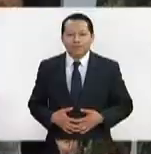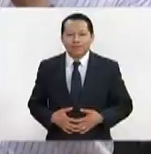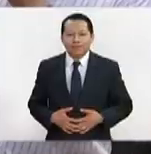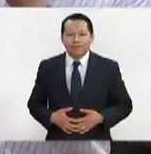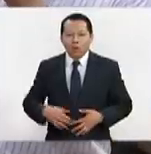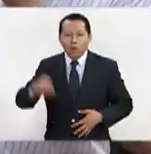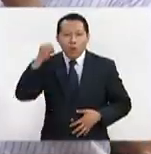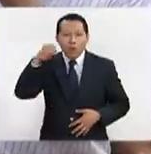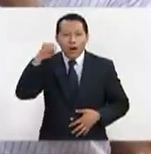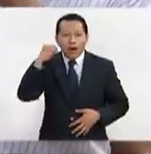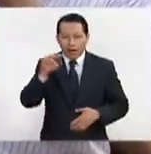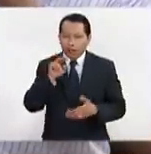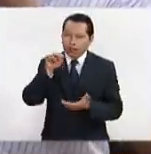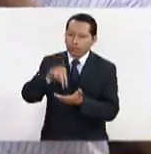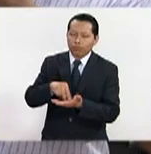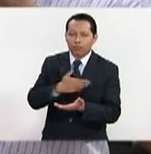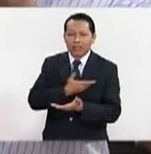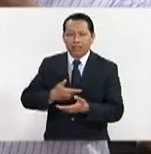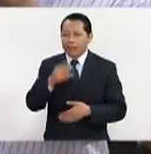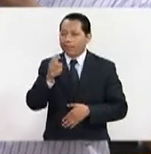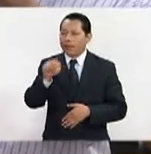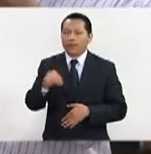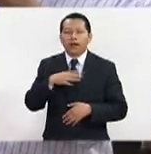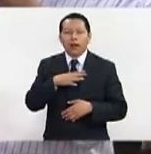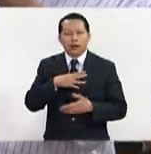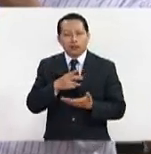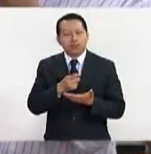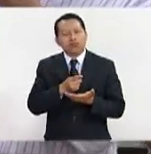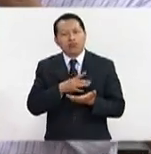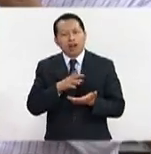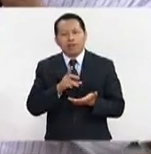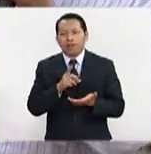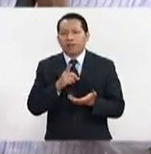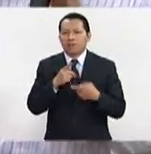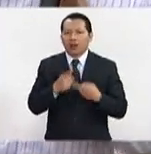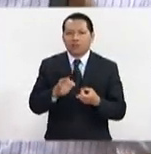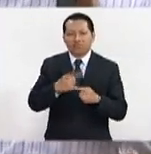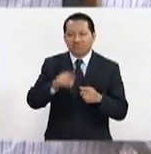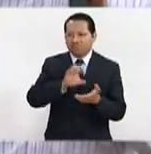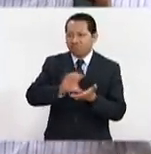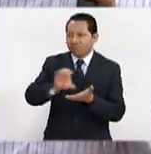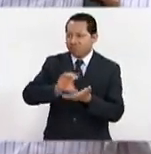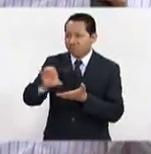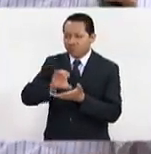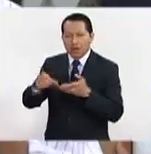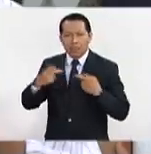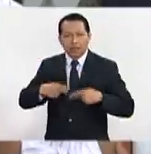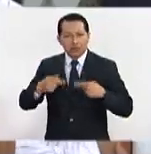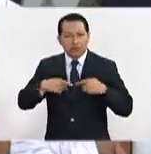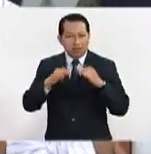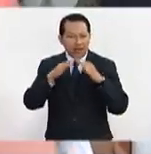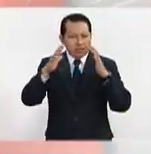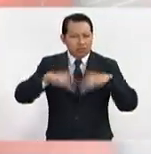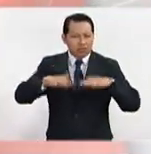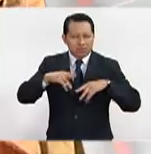En Oaxaca, el presidente Enrique Peña Nieto entrega recursos económicos a las personas que perdieron sus viviendas.